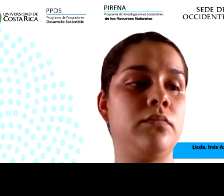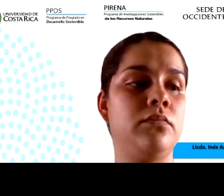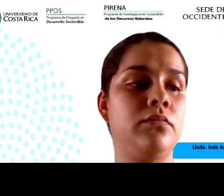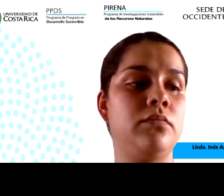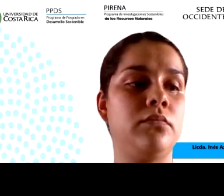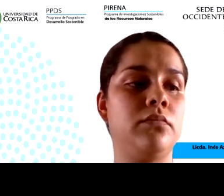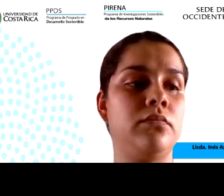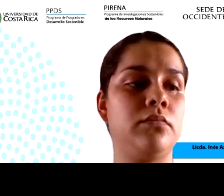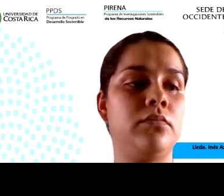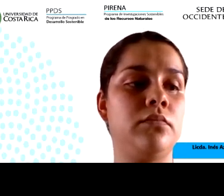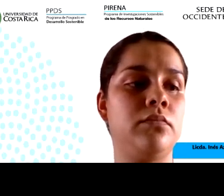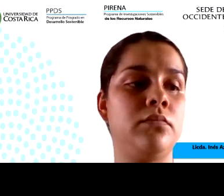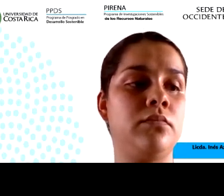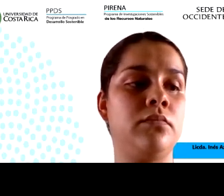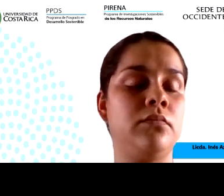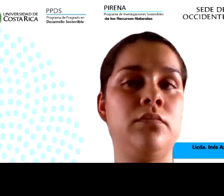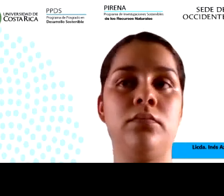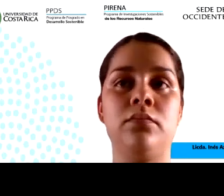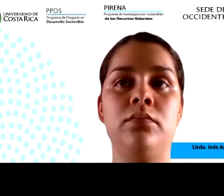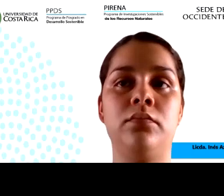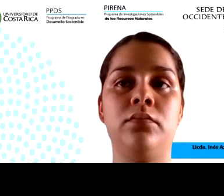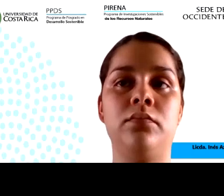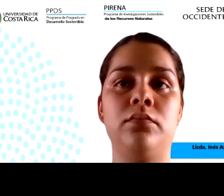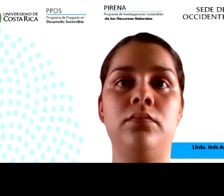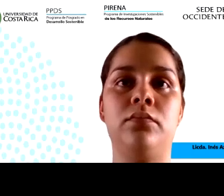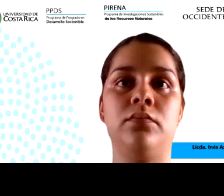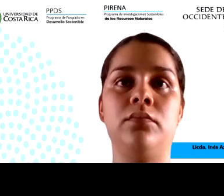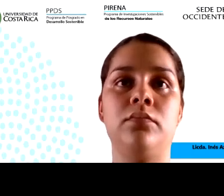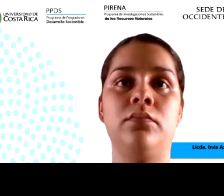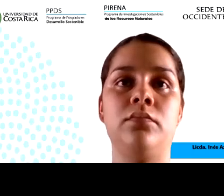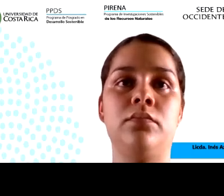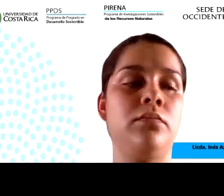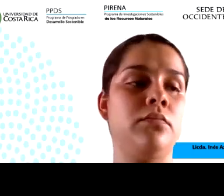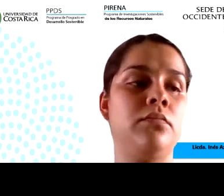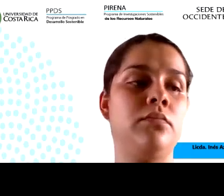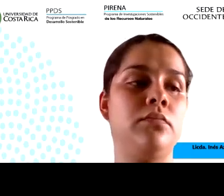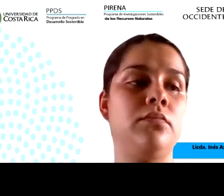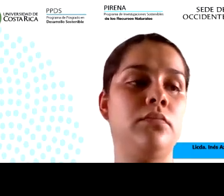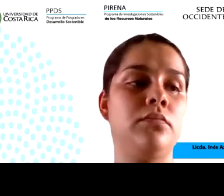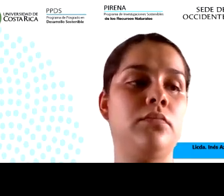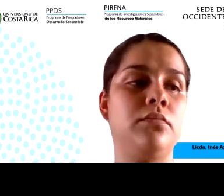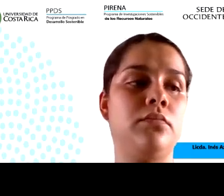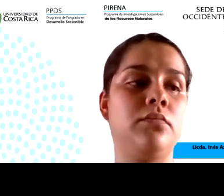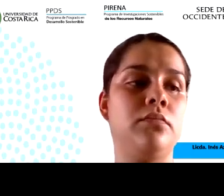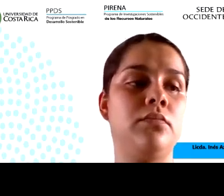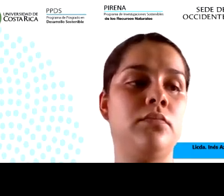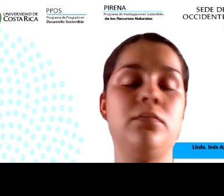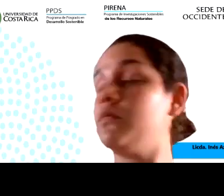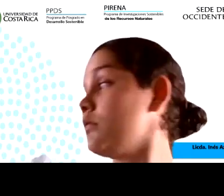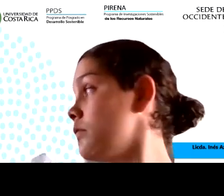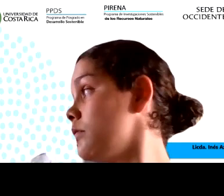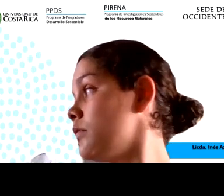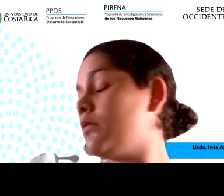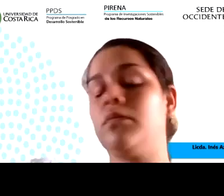modelo de los circuitos que se utiliza la información, te va a decir cuáles son esos sitios